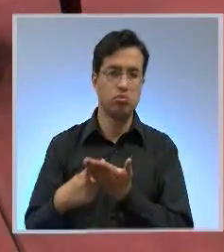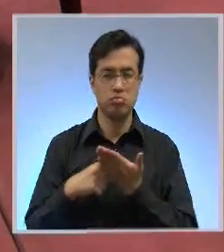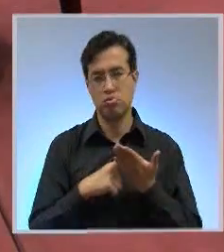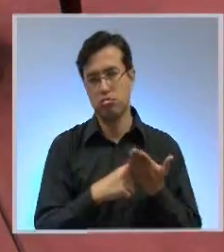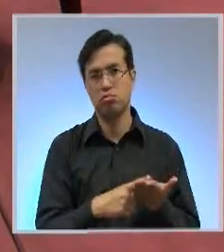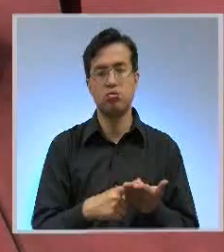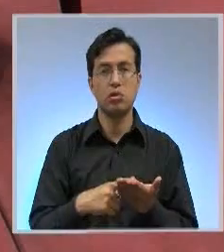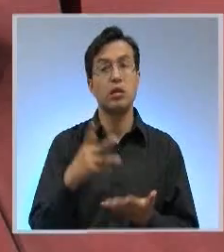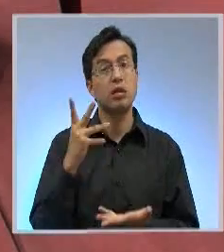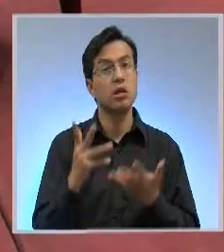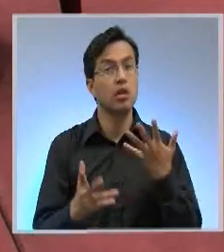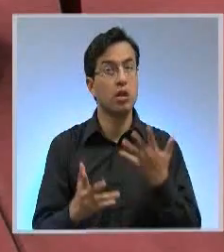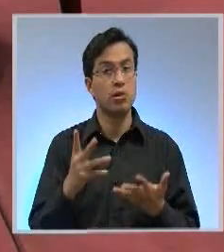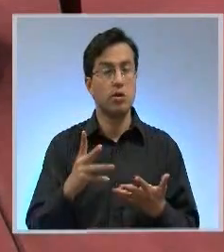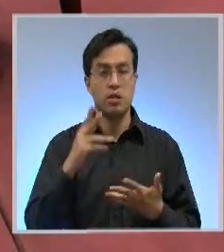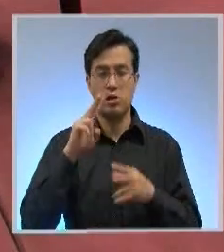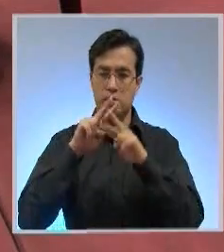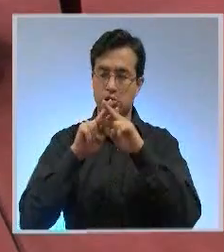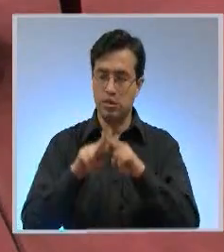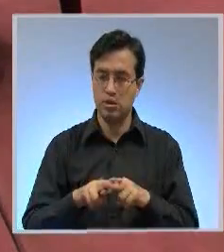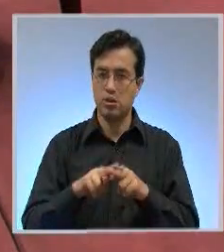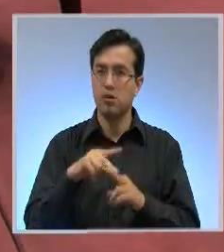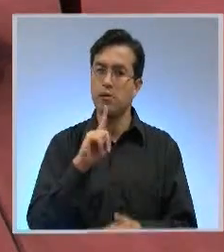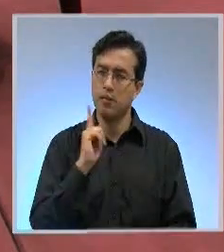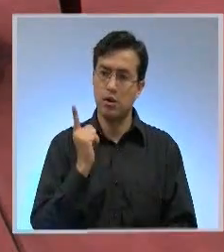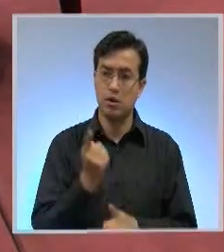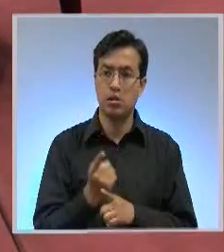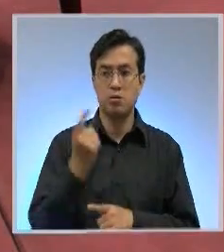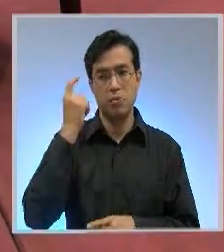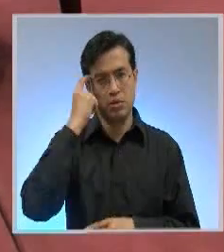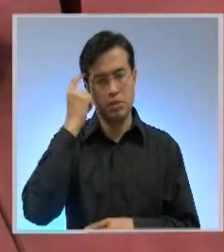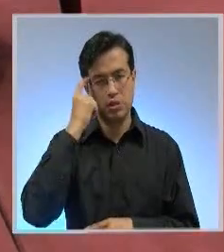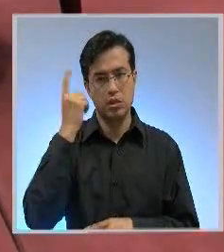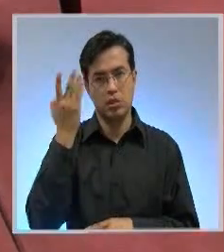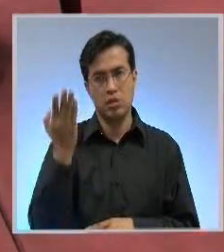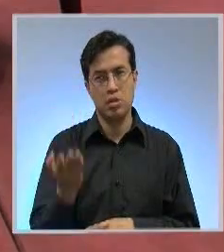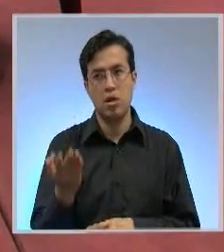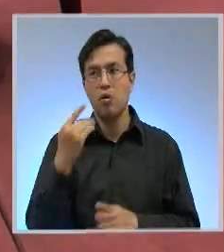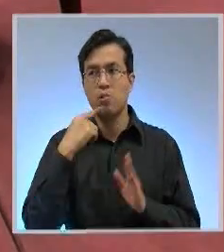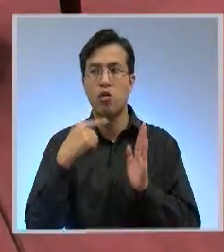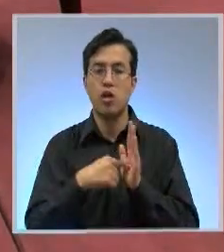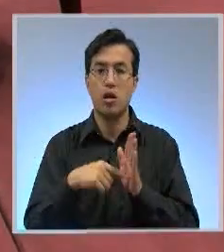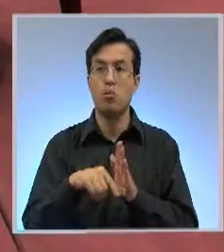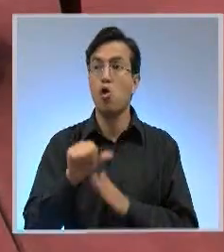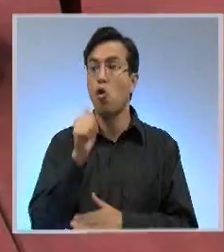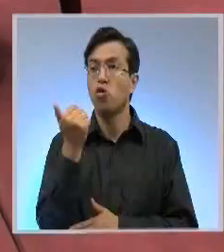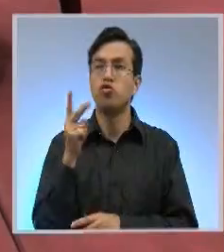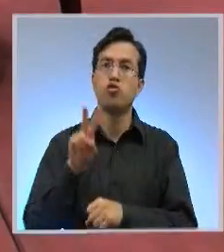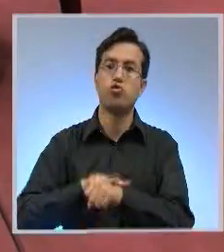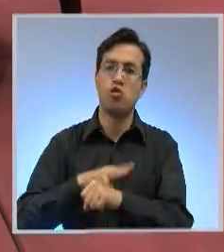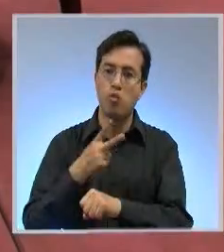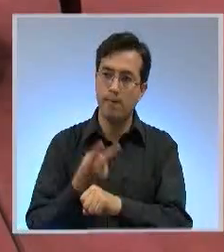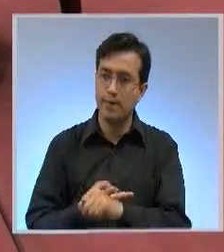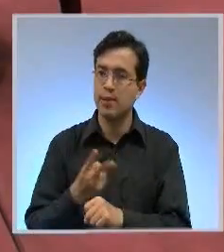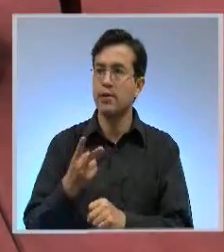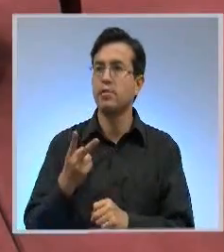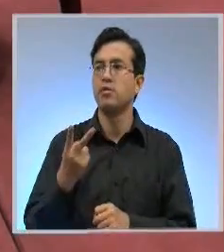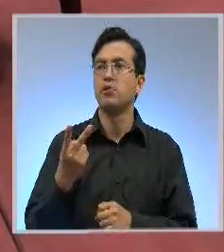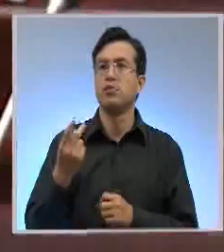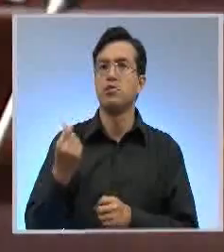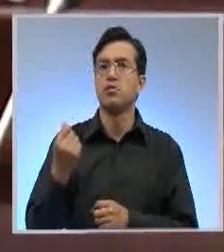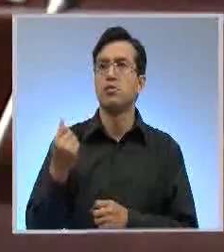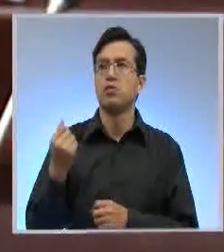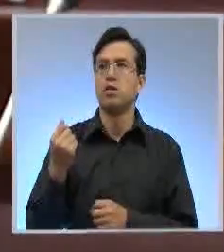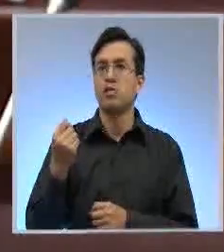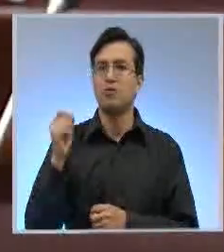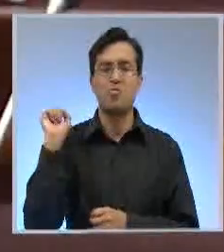tarde y en esa reunión vamos ya a concretar claramente por dónde iría la